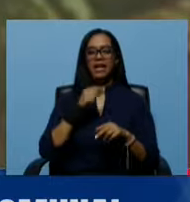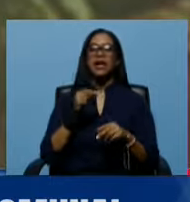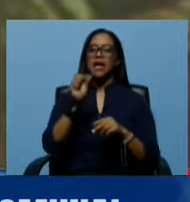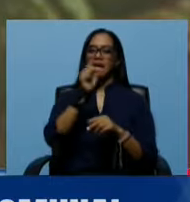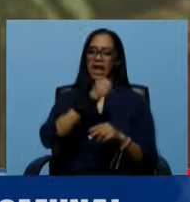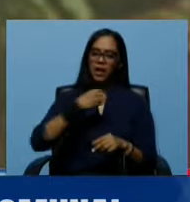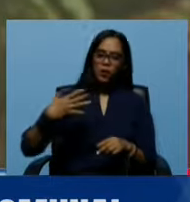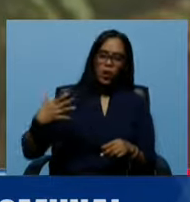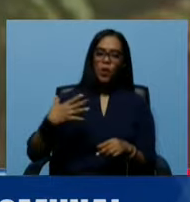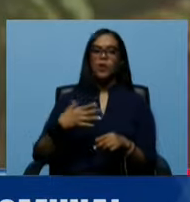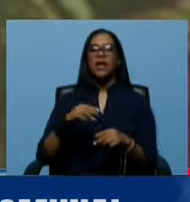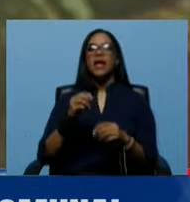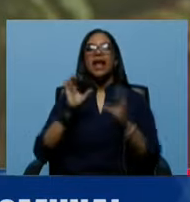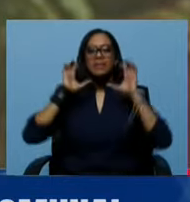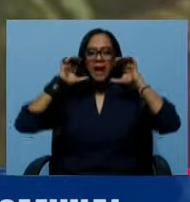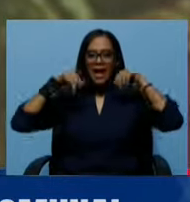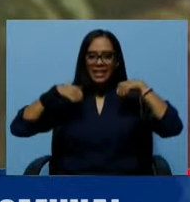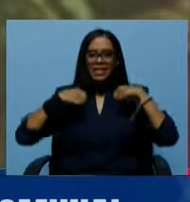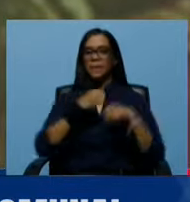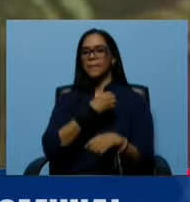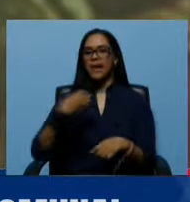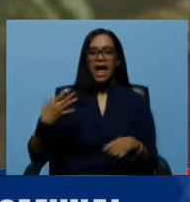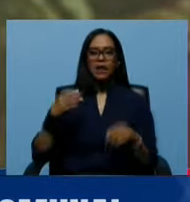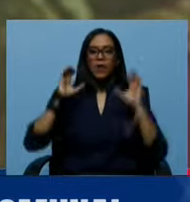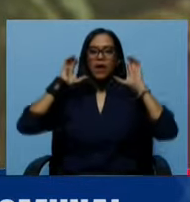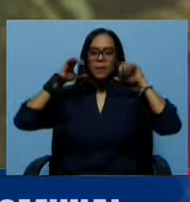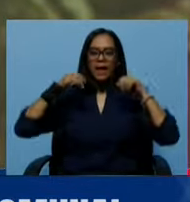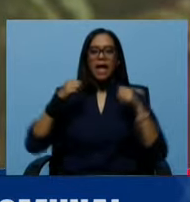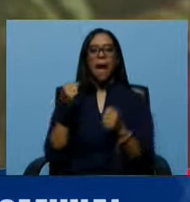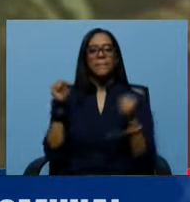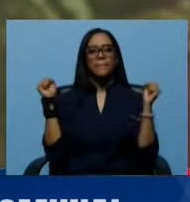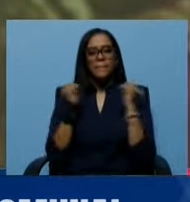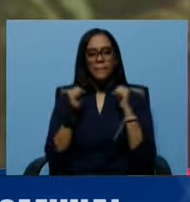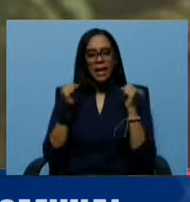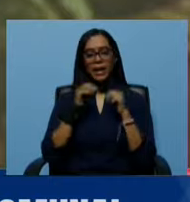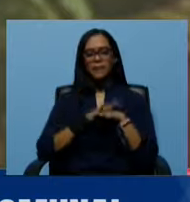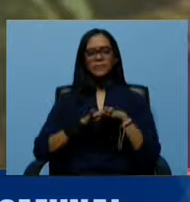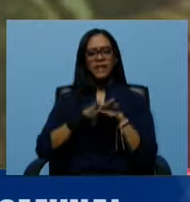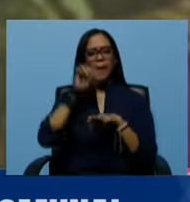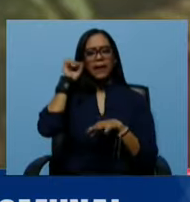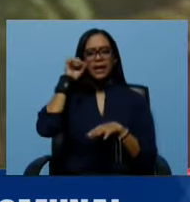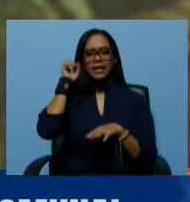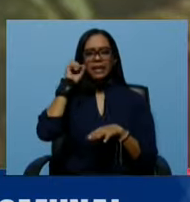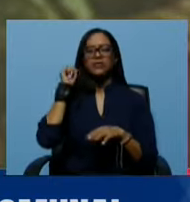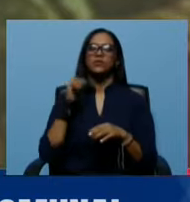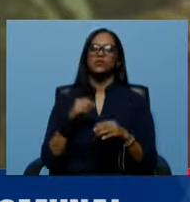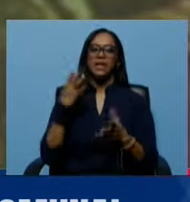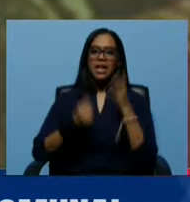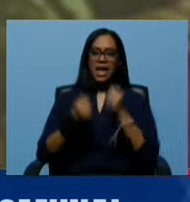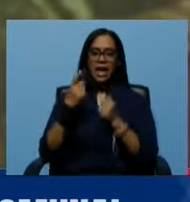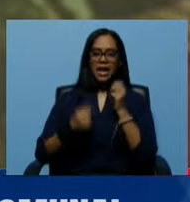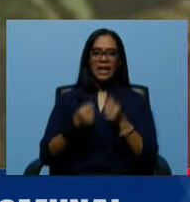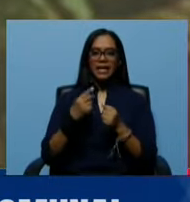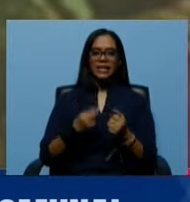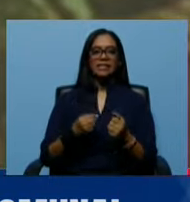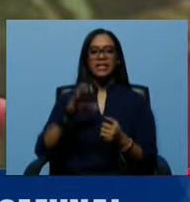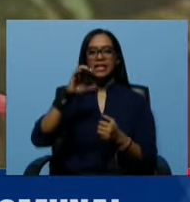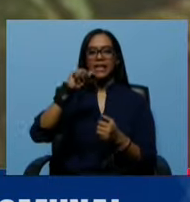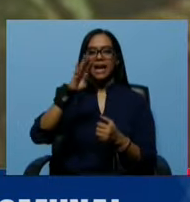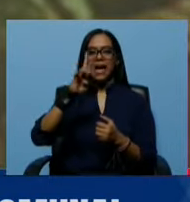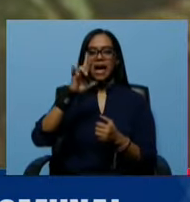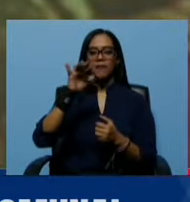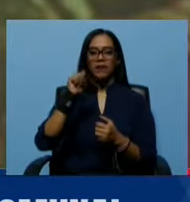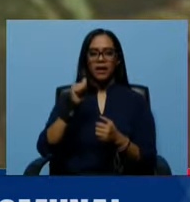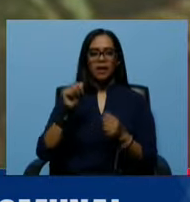arroz, el maíz blanco, el maíz amarillo, todo. La leche cabra, la leche búfala,